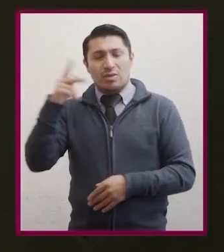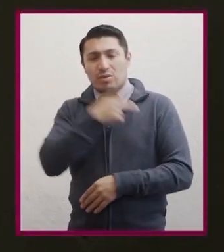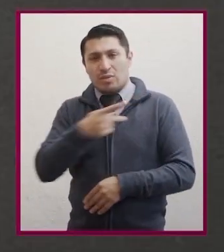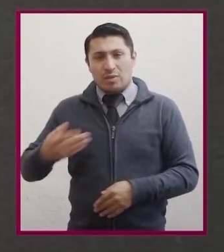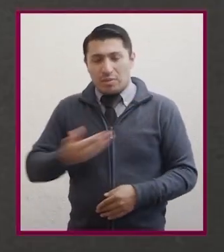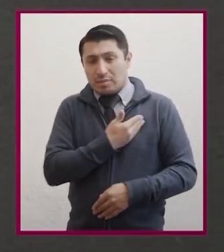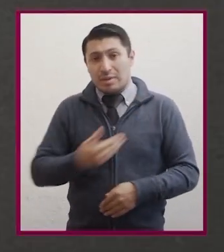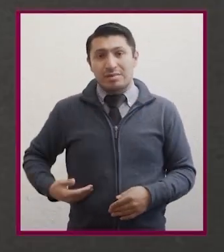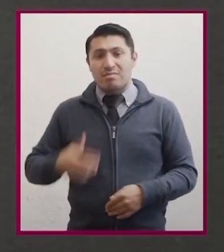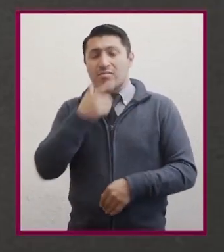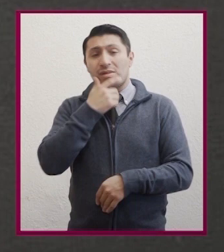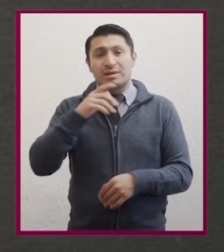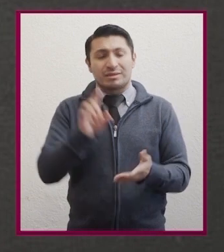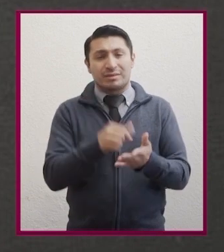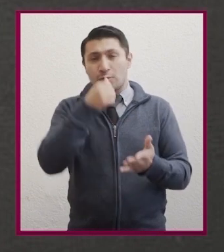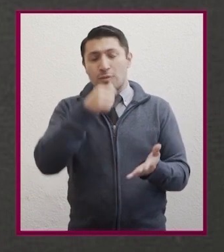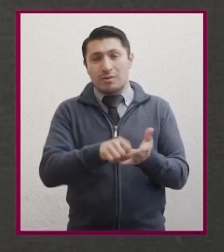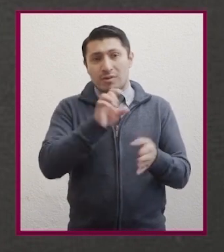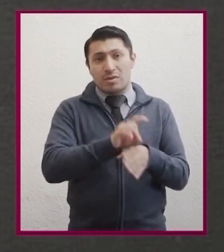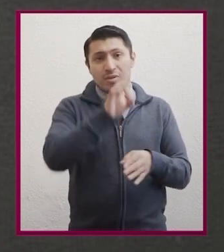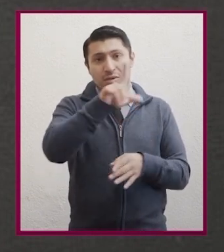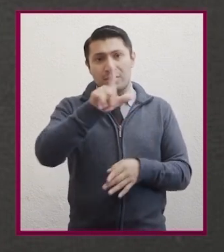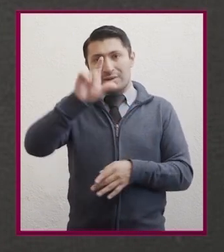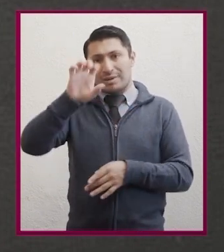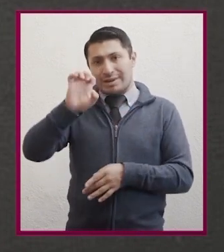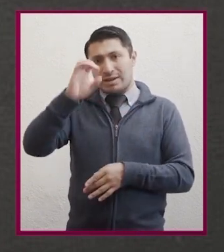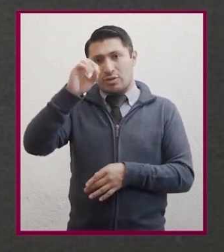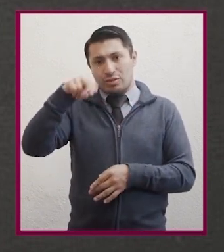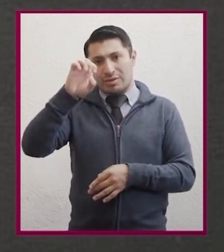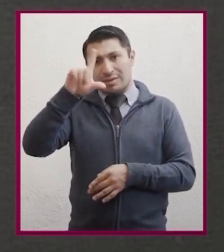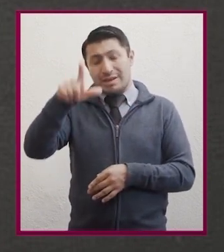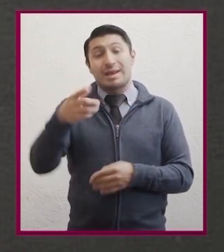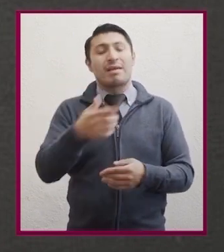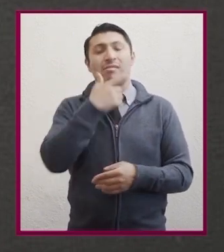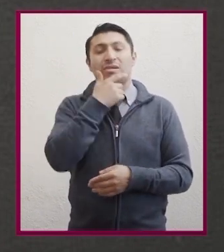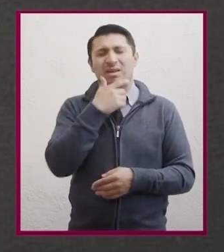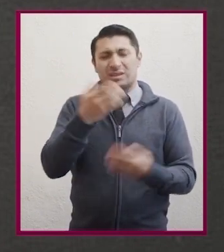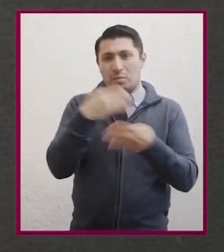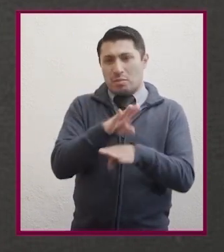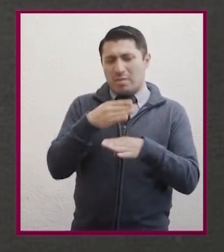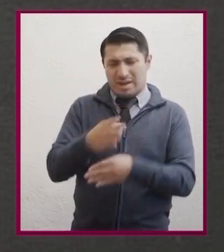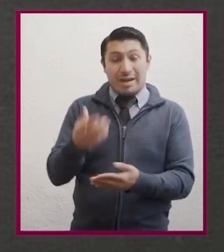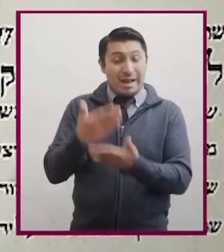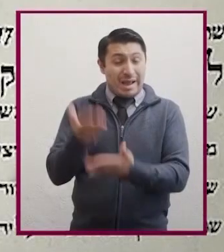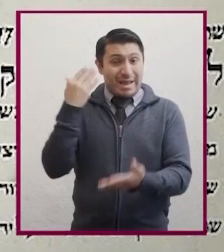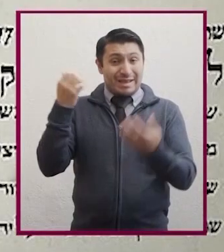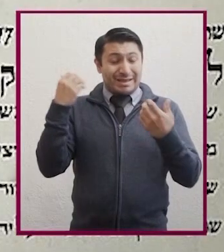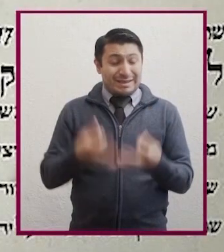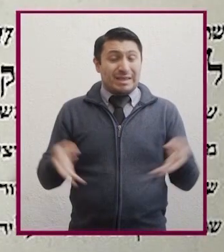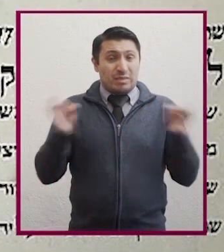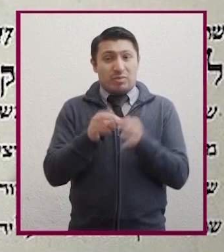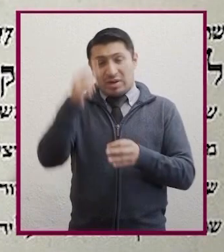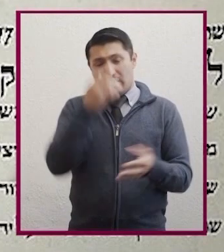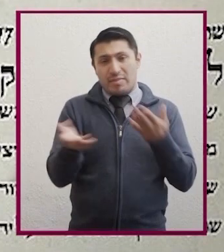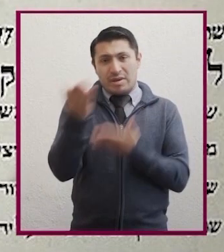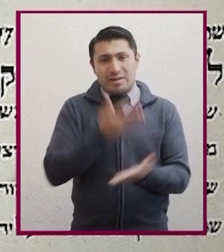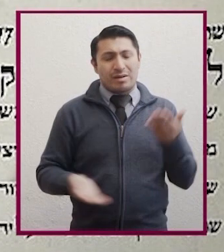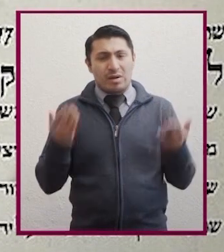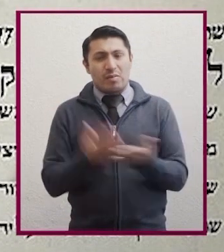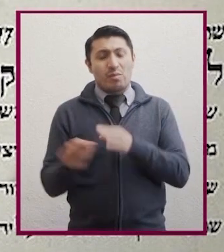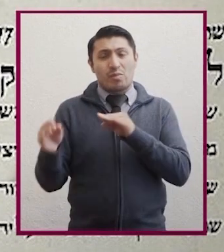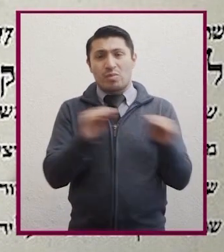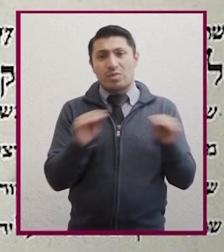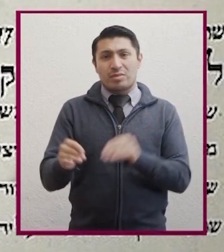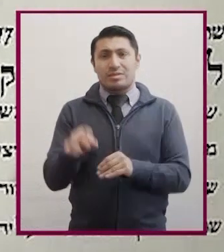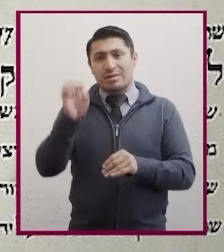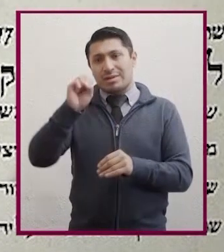carta al barón Lionel Rothschild, un exdiputado inglés y banquero judío muy importante de la época, para que la compartiera con el